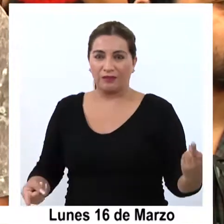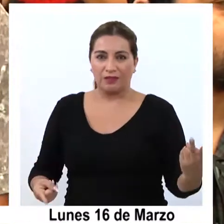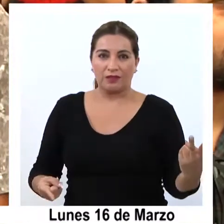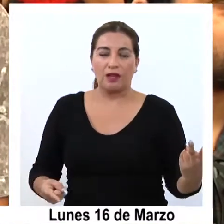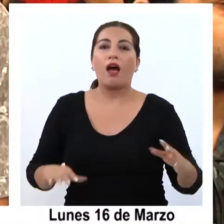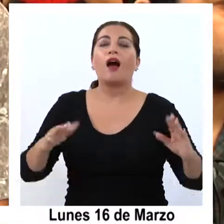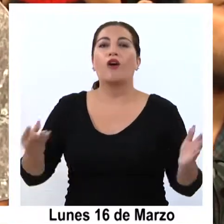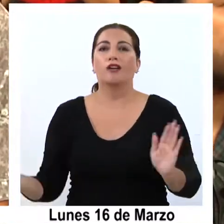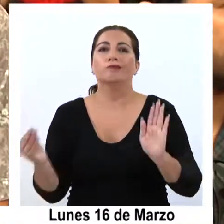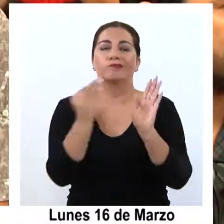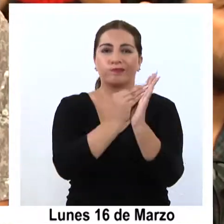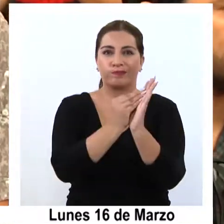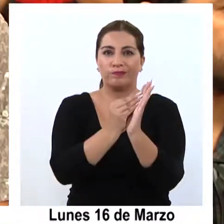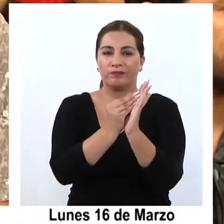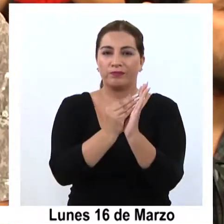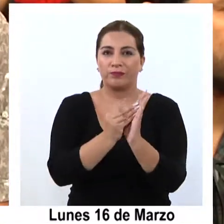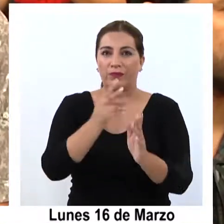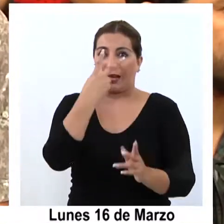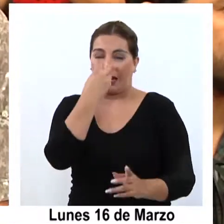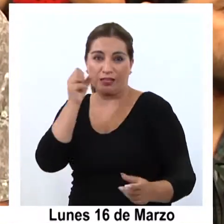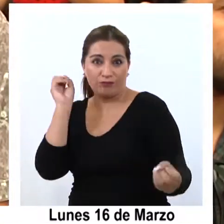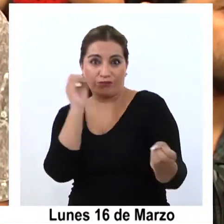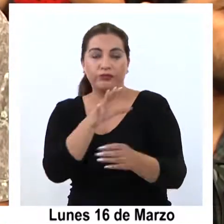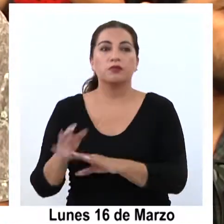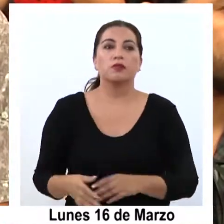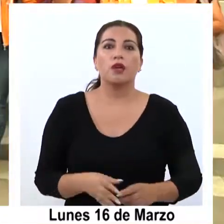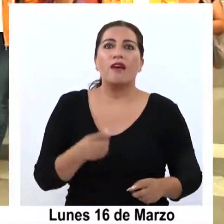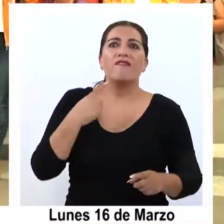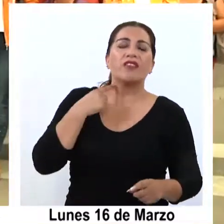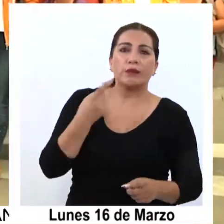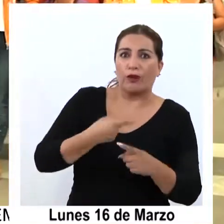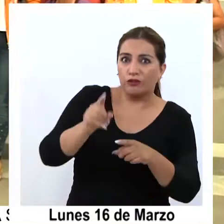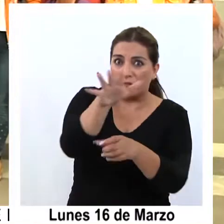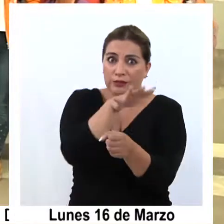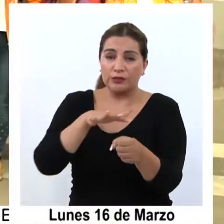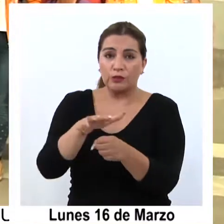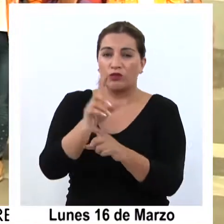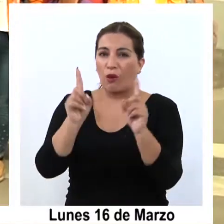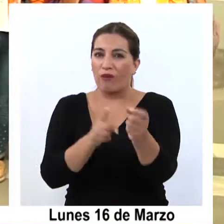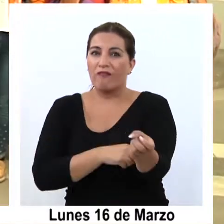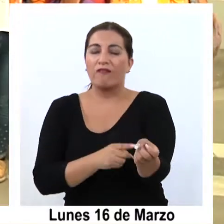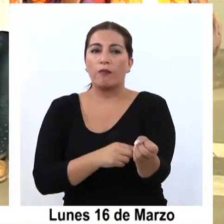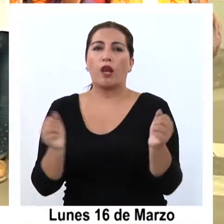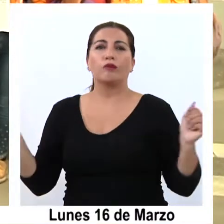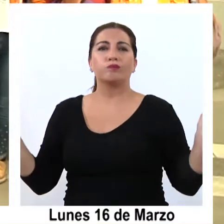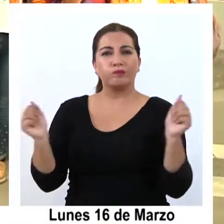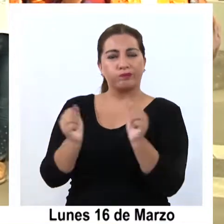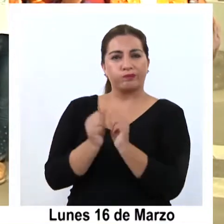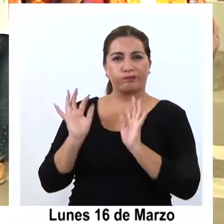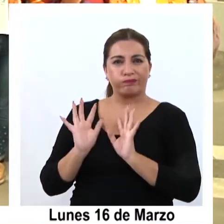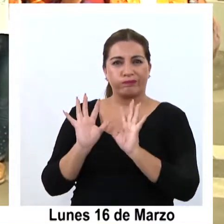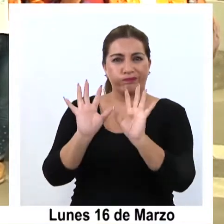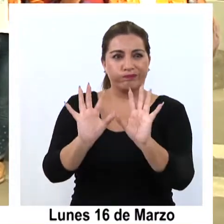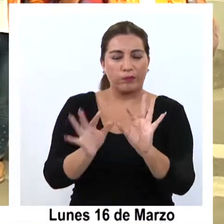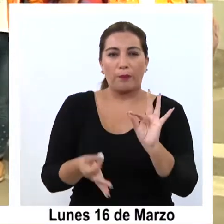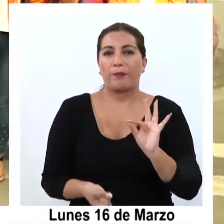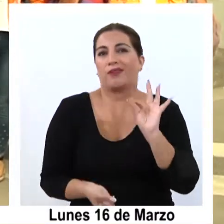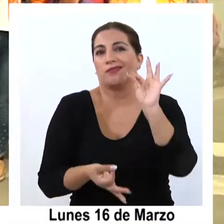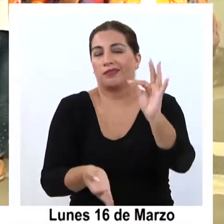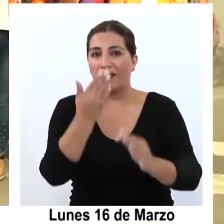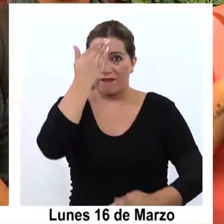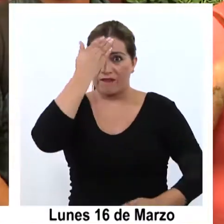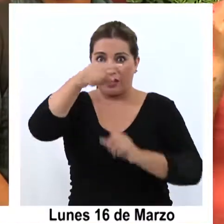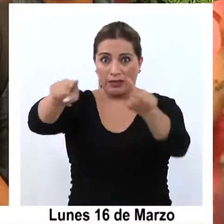ilegítimo y en este caso se suma ahora a la situación de Patrick. Víctimas de otras situaciones y familiares acompañaron la